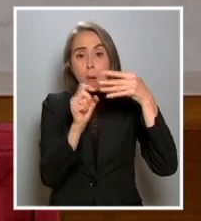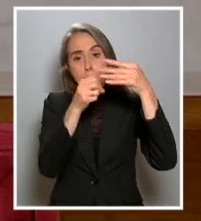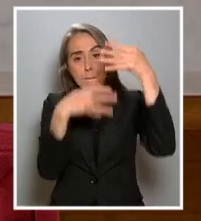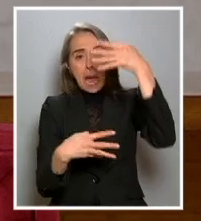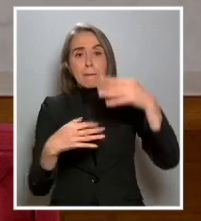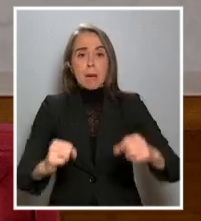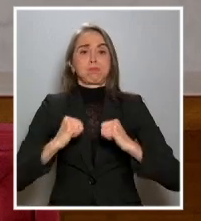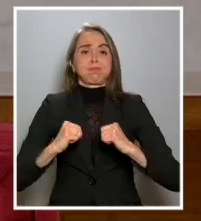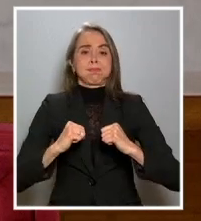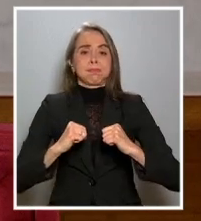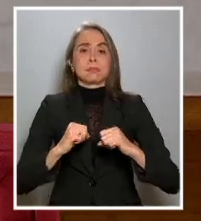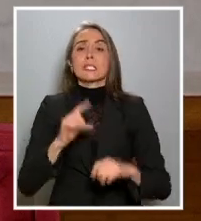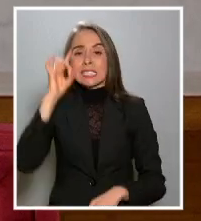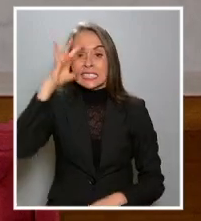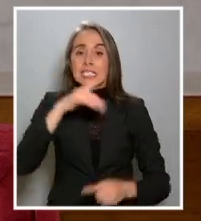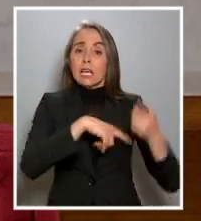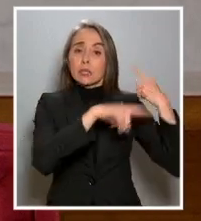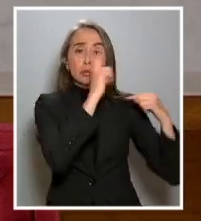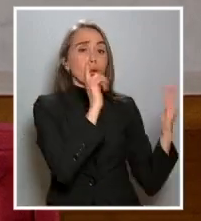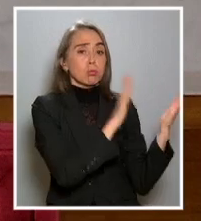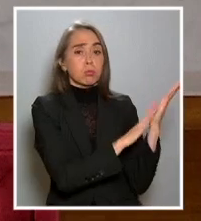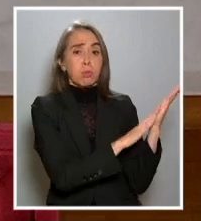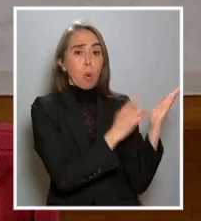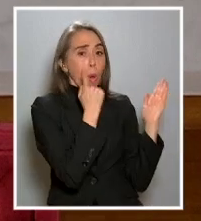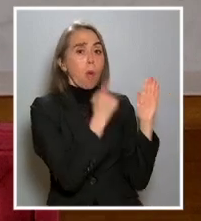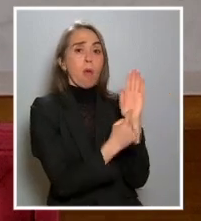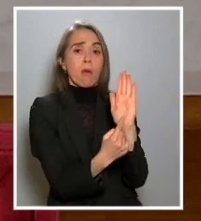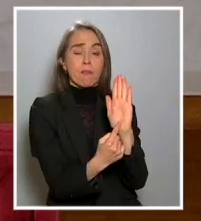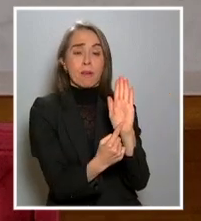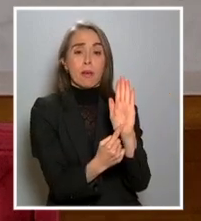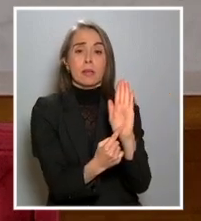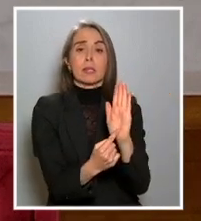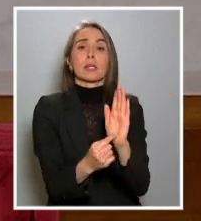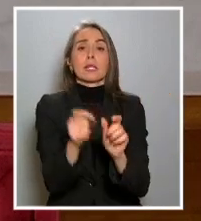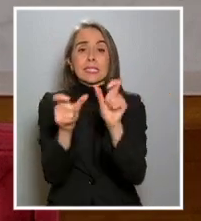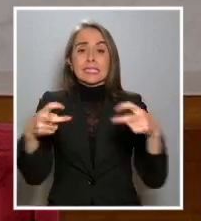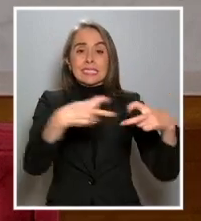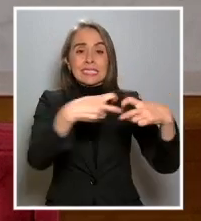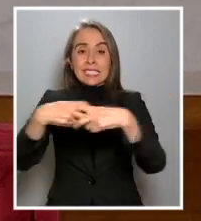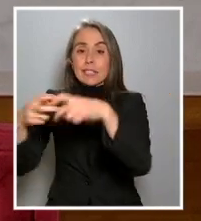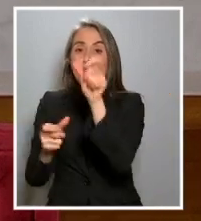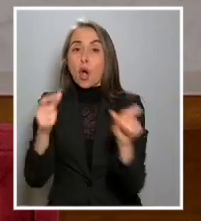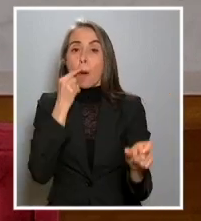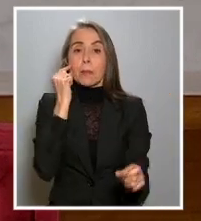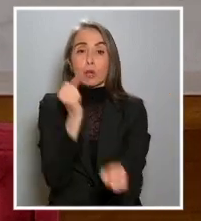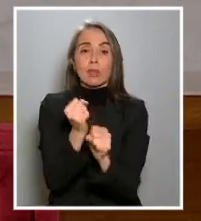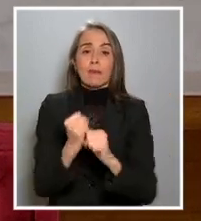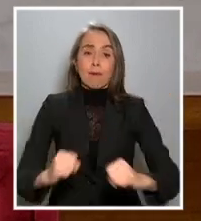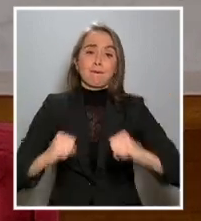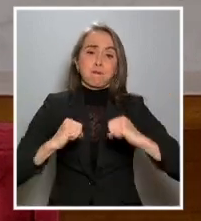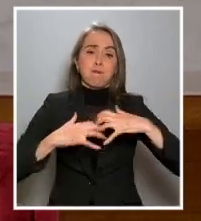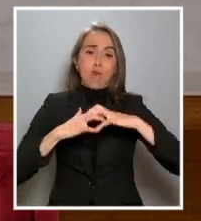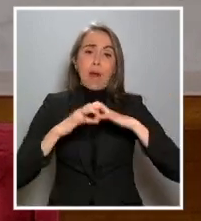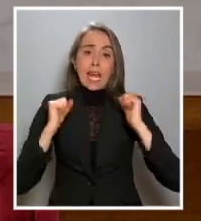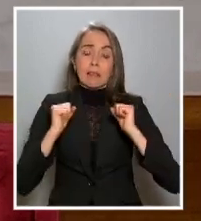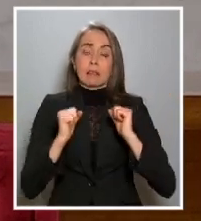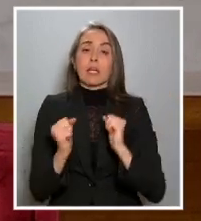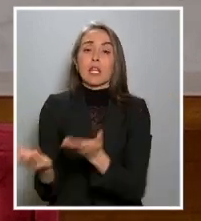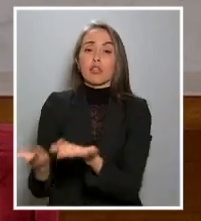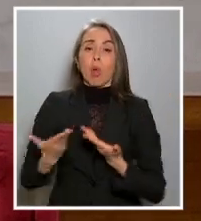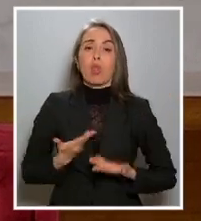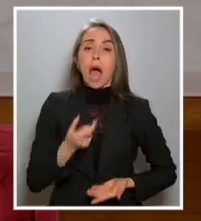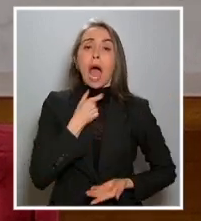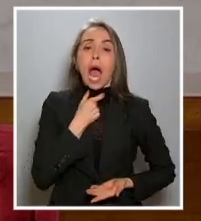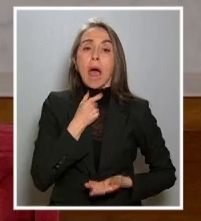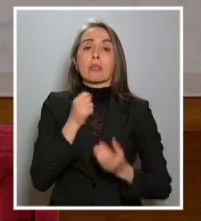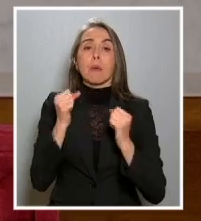Sé, y la historia sí lo demuestra, que las organizaciones de trabajadores y trabajadoras fuertes y sólidas son una garantía